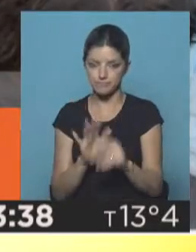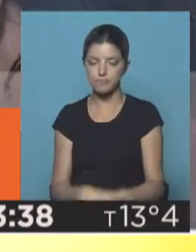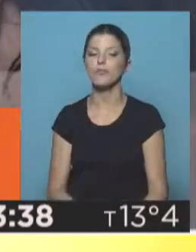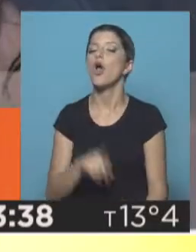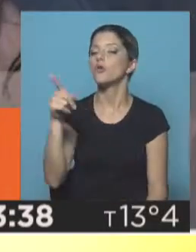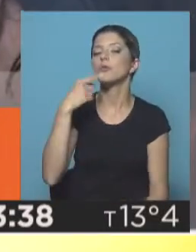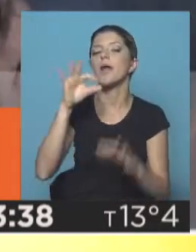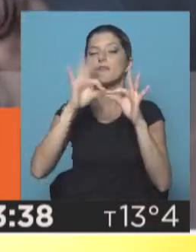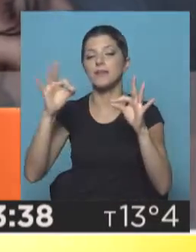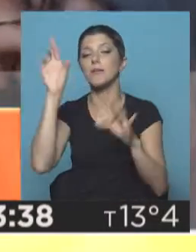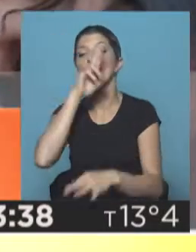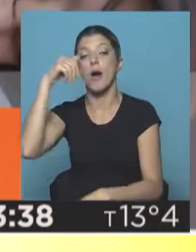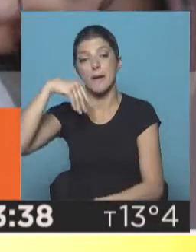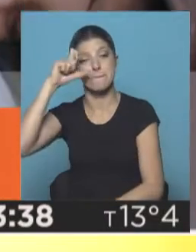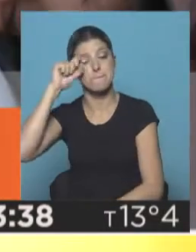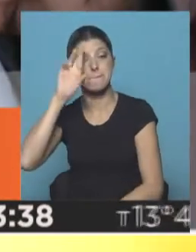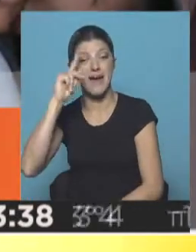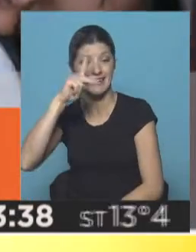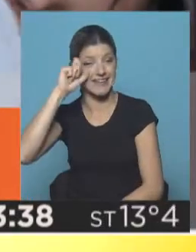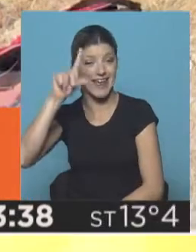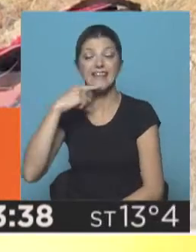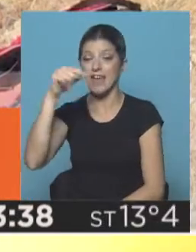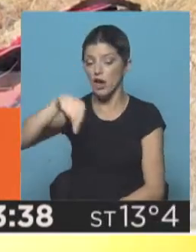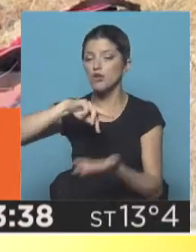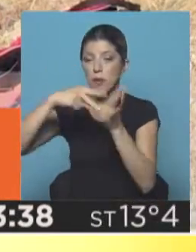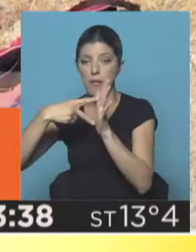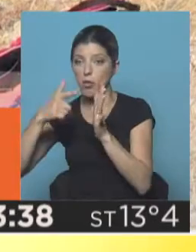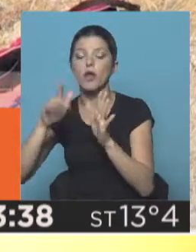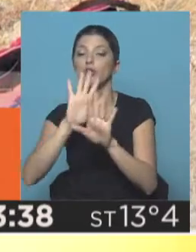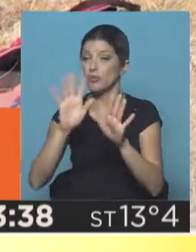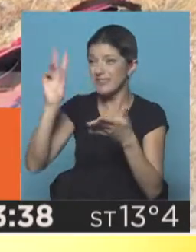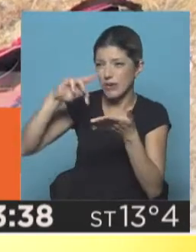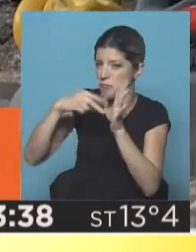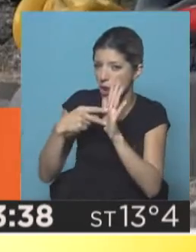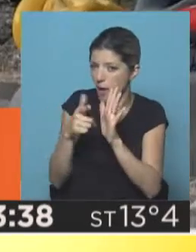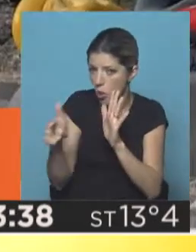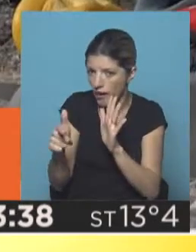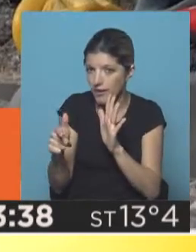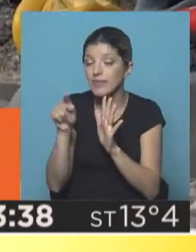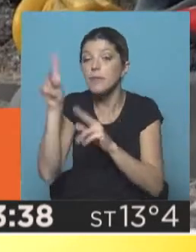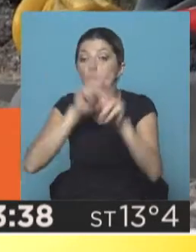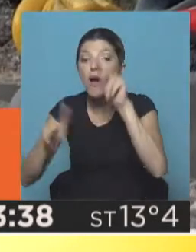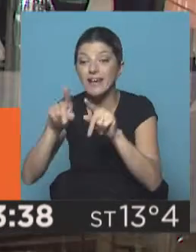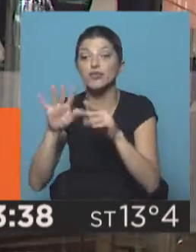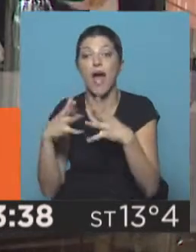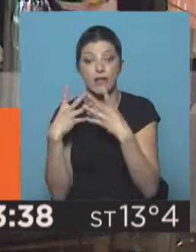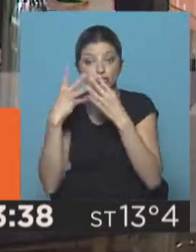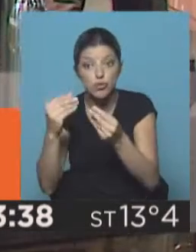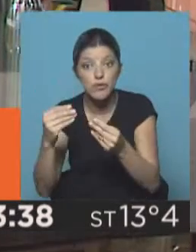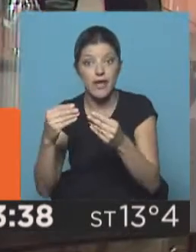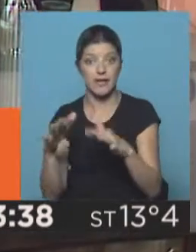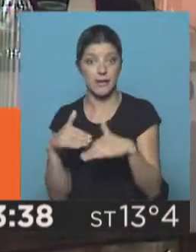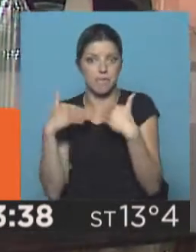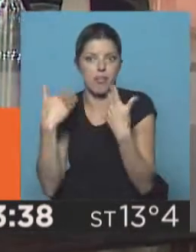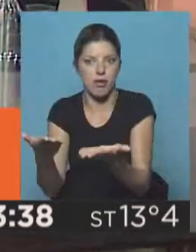de Merkel, que decía, esto no afecta. El problema no es que te afecta, al contrario, tenés que encontrar la forma de que eso favorezca a los que ya están. De que sirva que para, no le quita